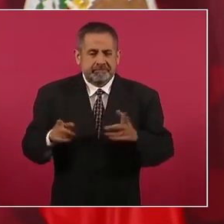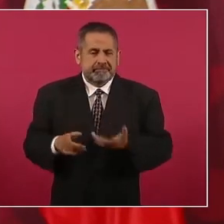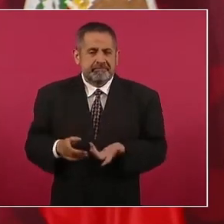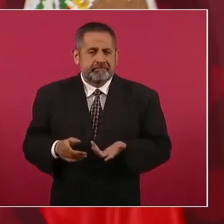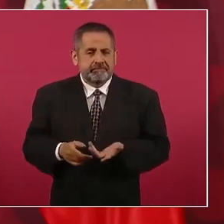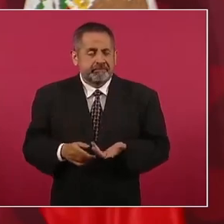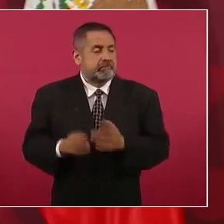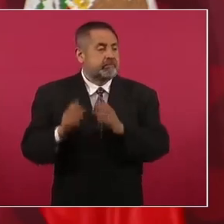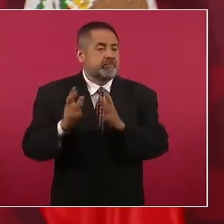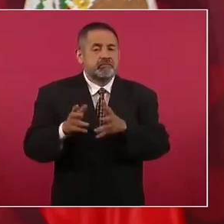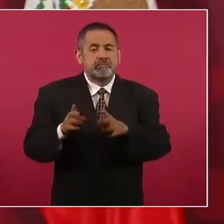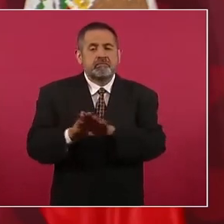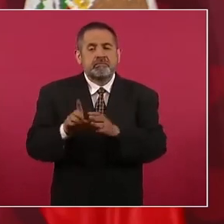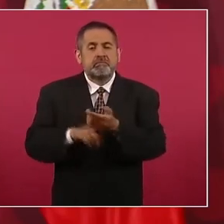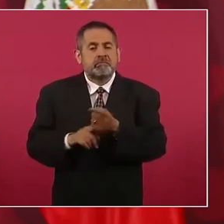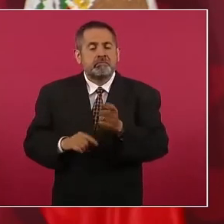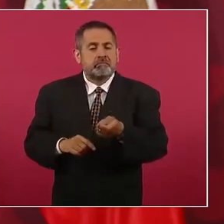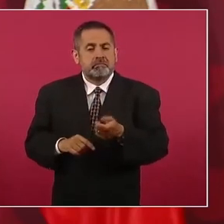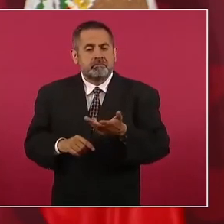de